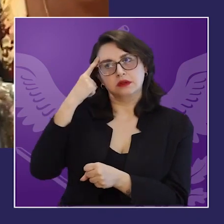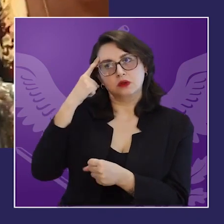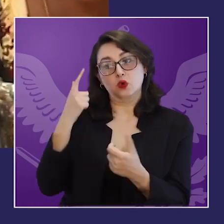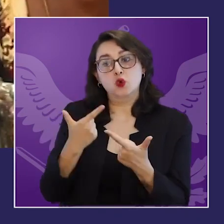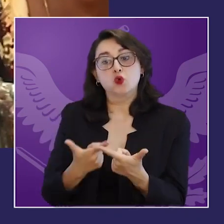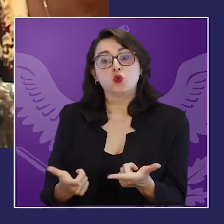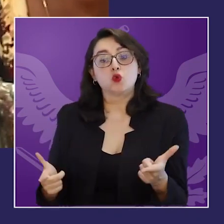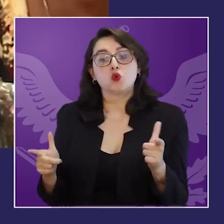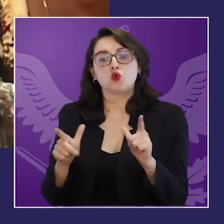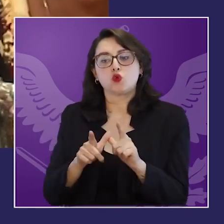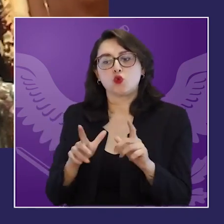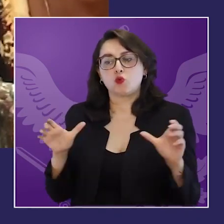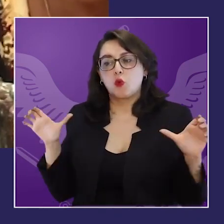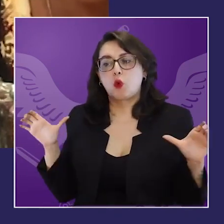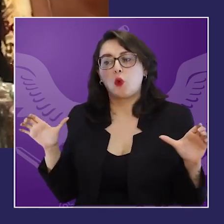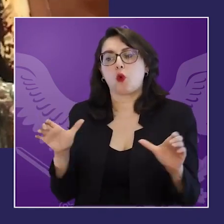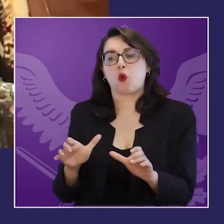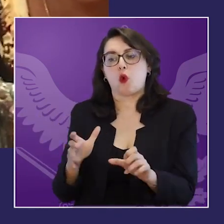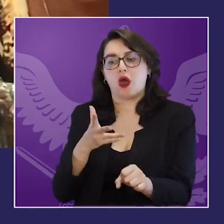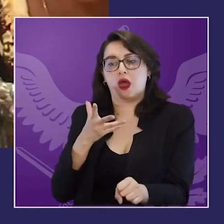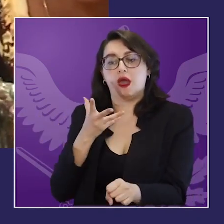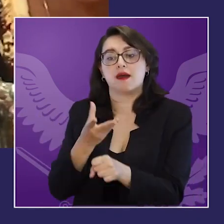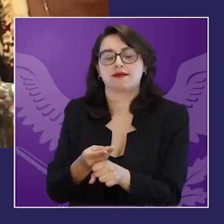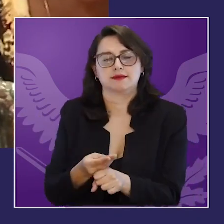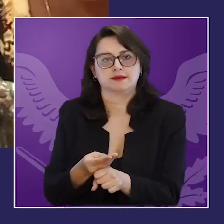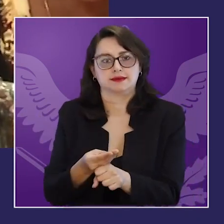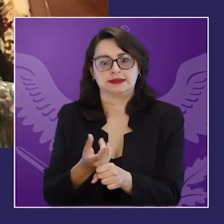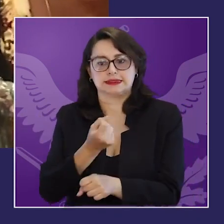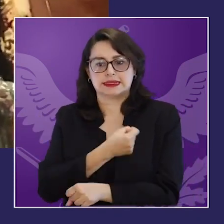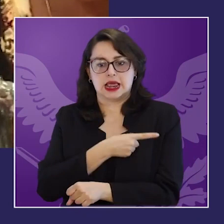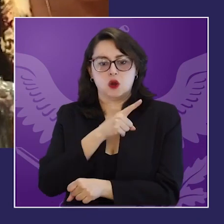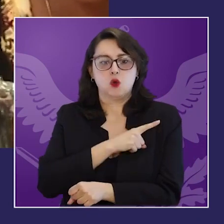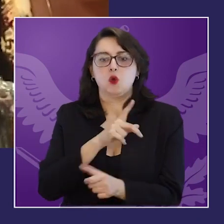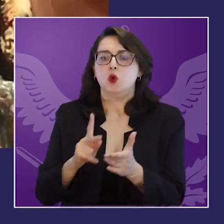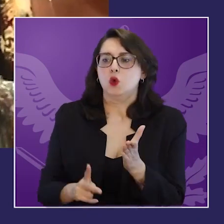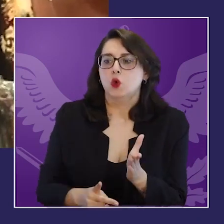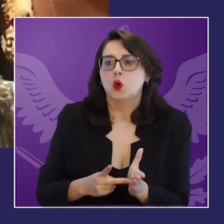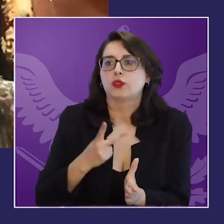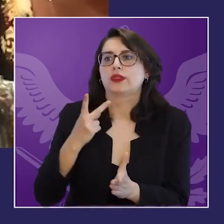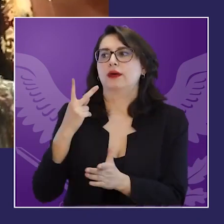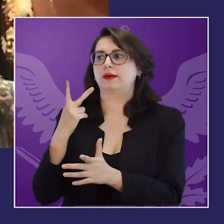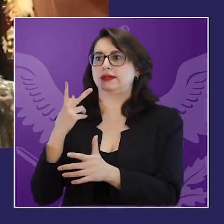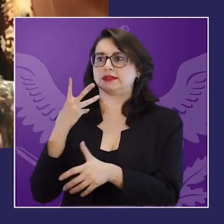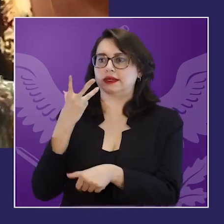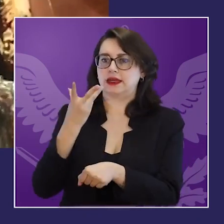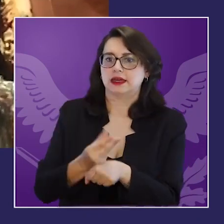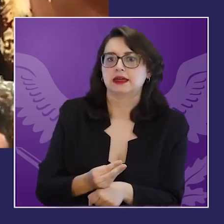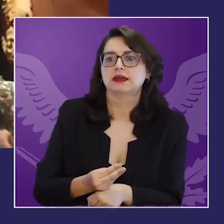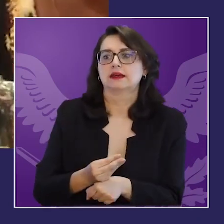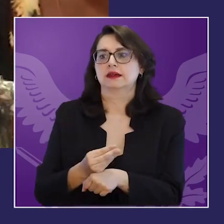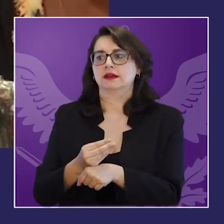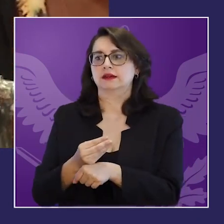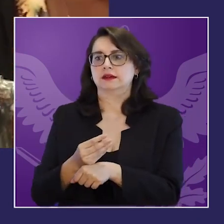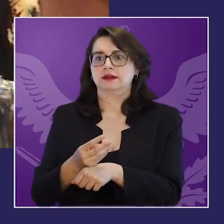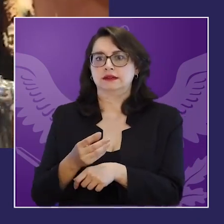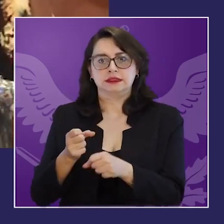contexto, cómo las reparaciones se tienen que pensar de manera colectiva, cómo sanamos a esa comunidad que fue afectada,